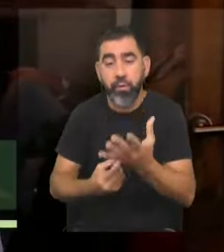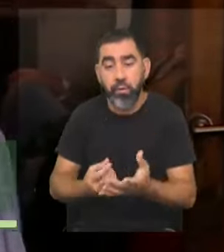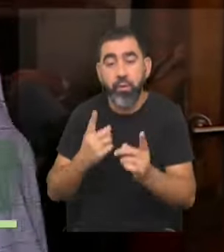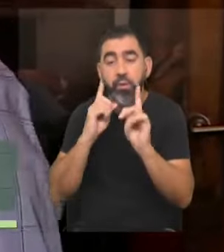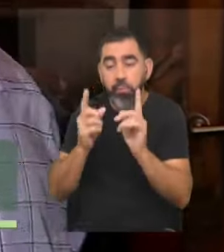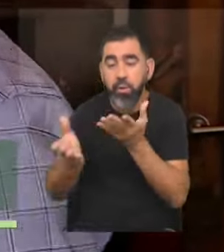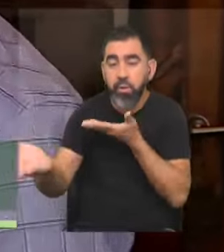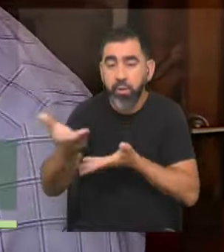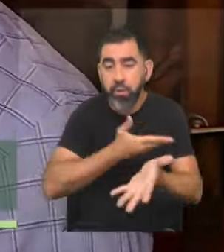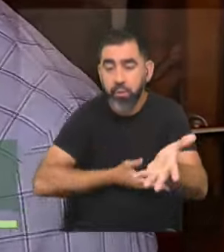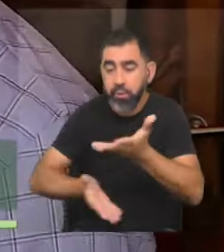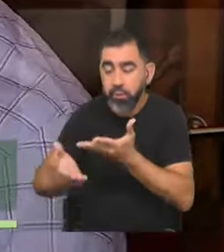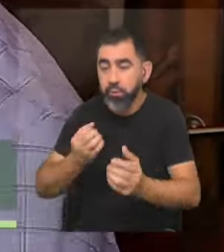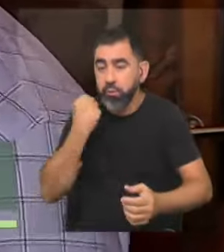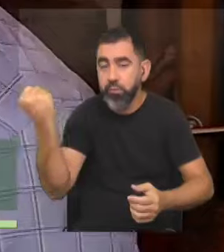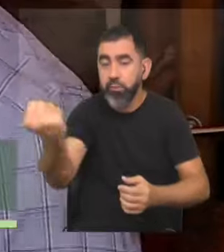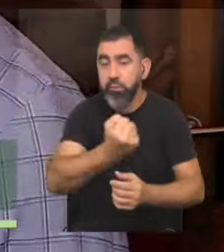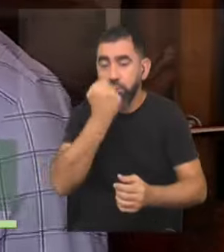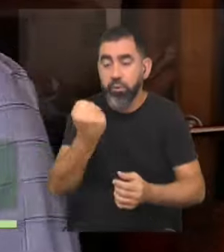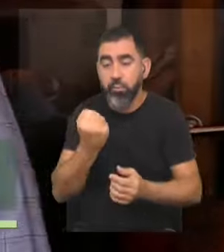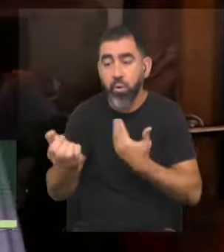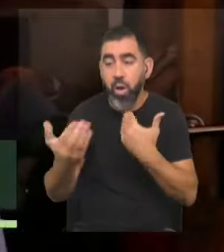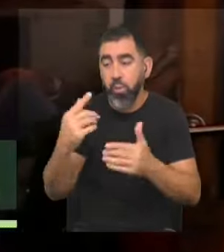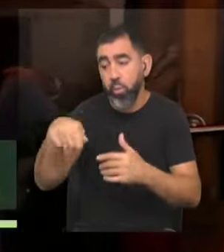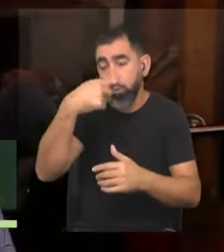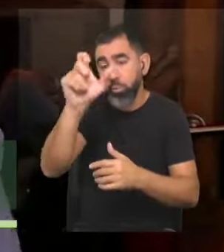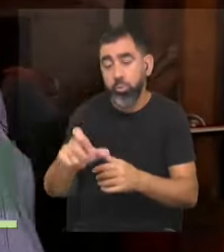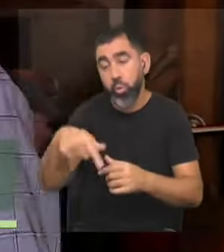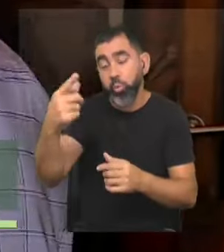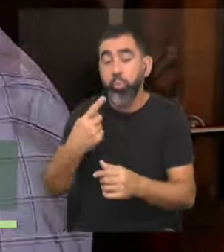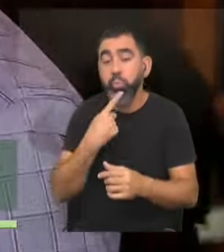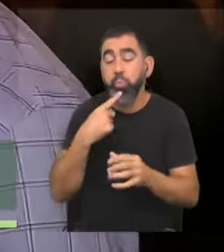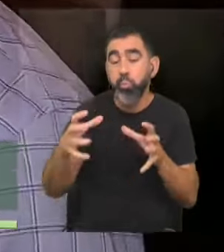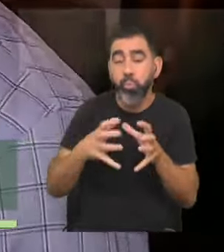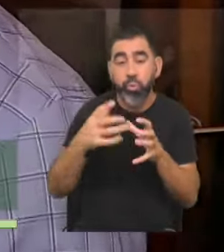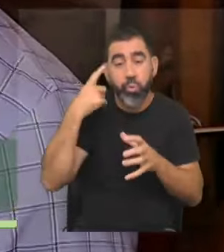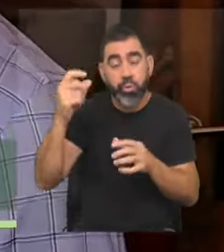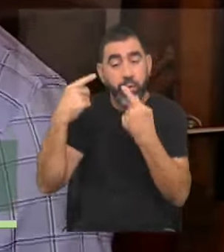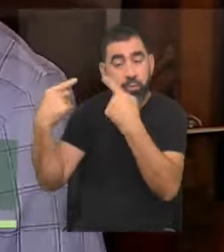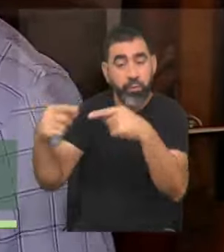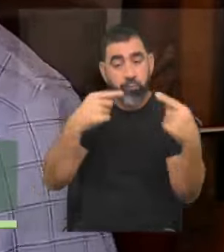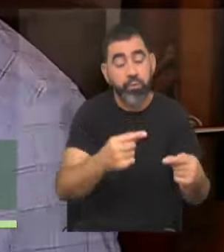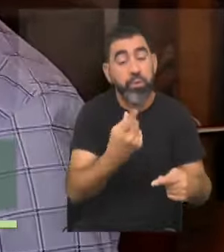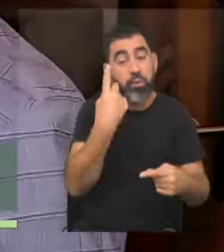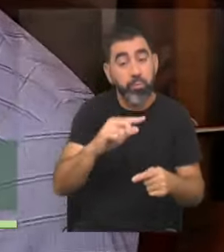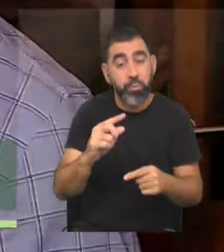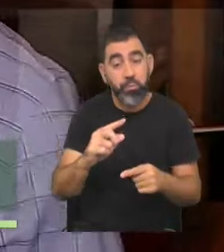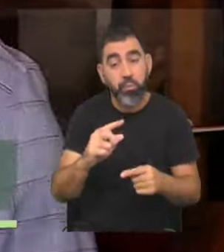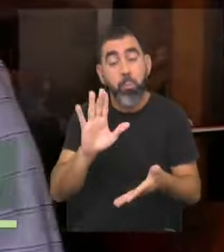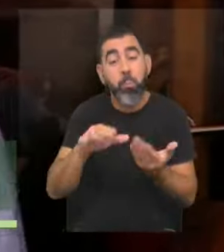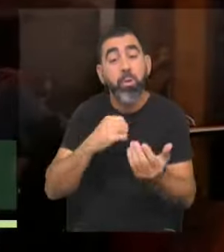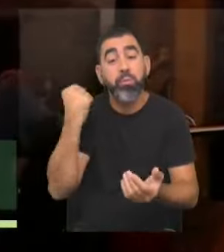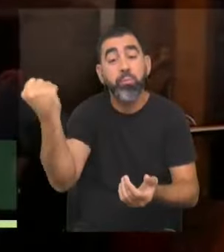intercambio sumamente nutritivo cuando hablas con alguien que pertenece a otro partido que tiene otra ideología pero lo que termina siendo más